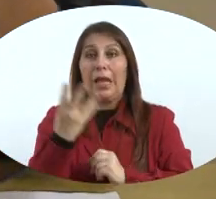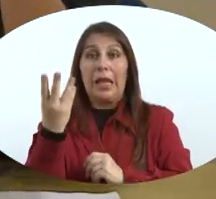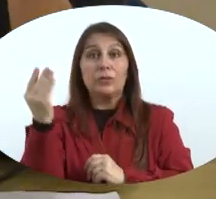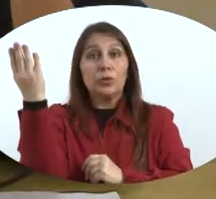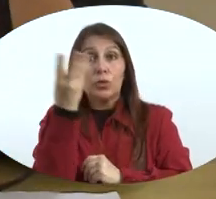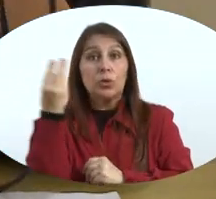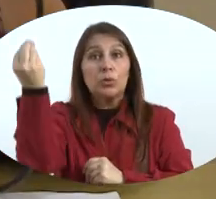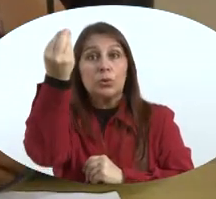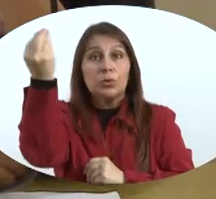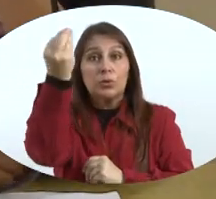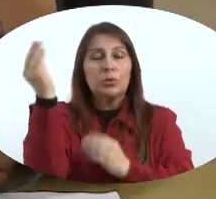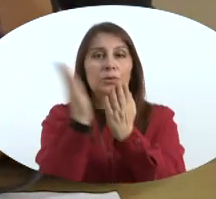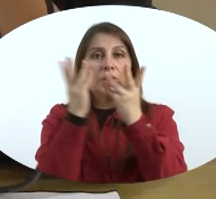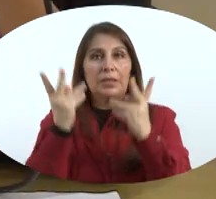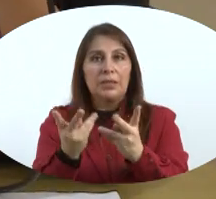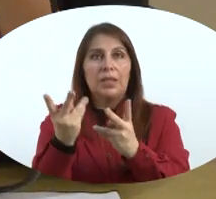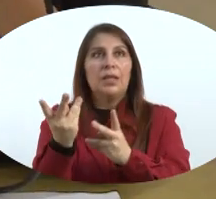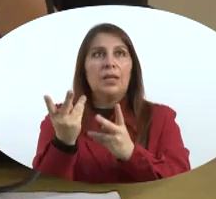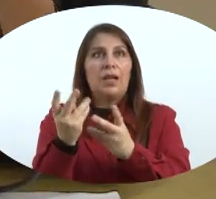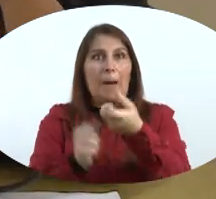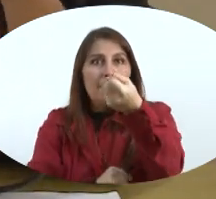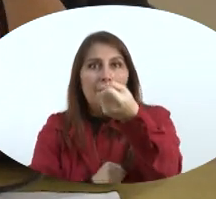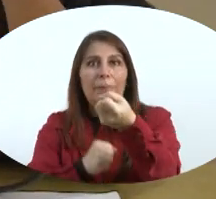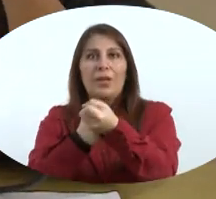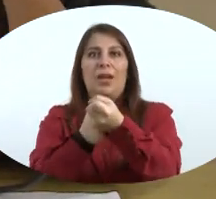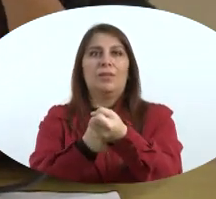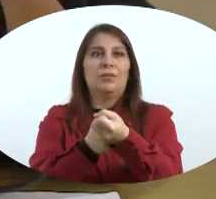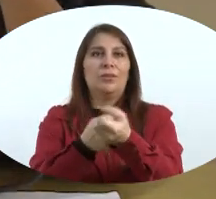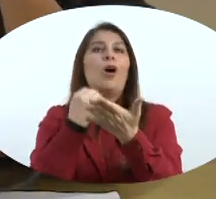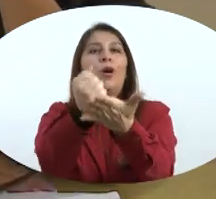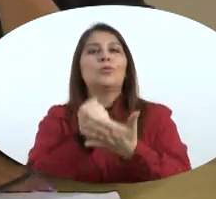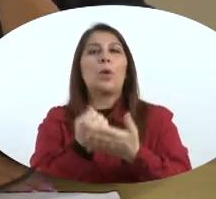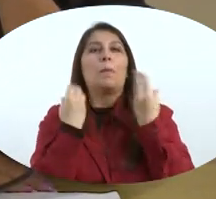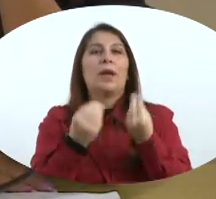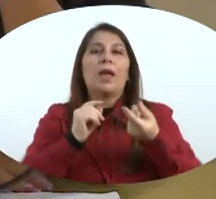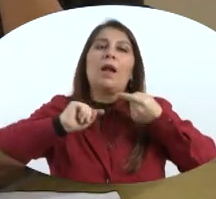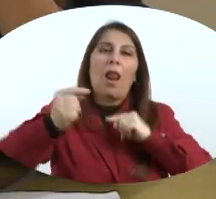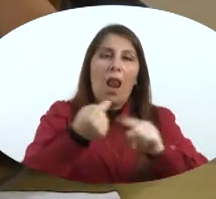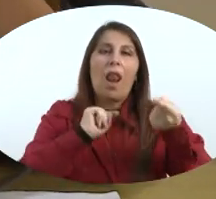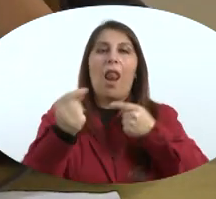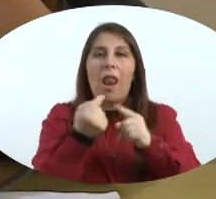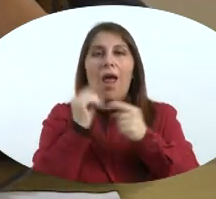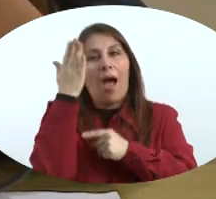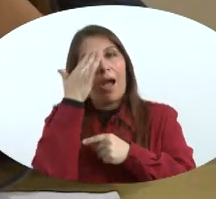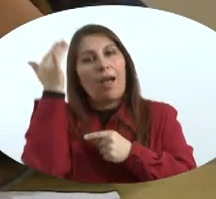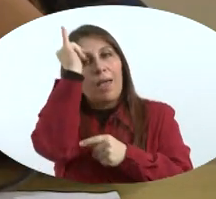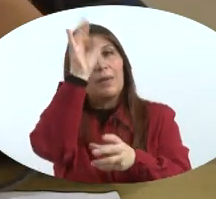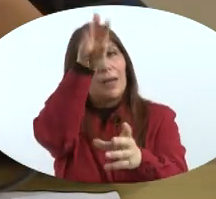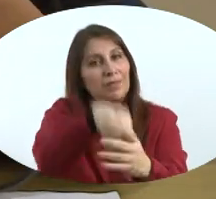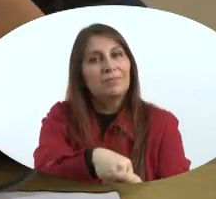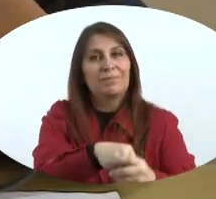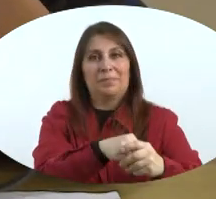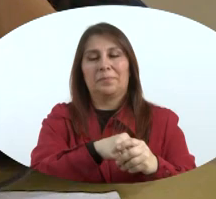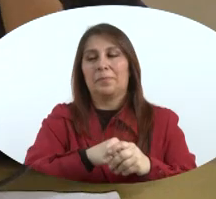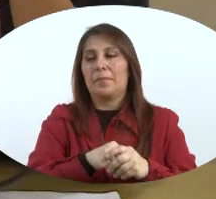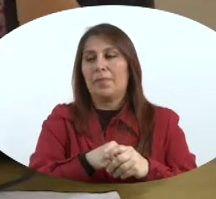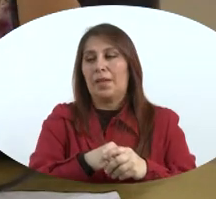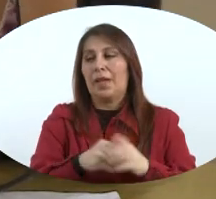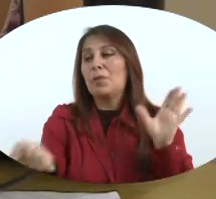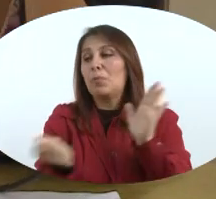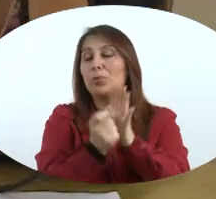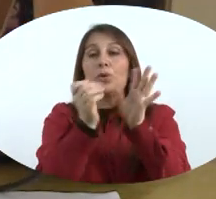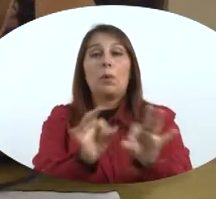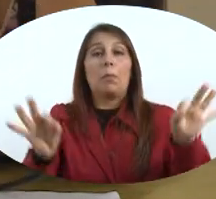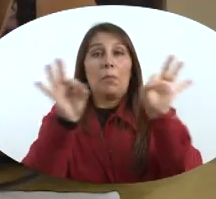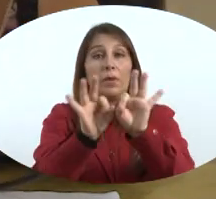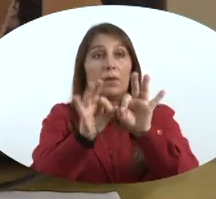nos permite a nosotros librar discusiones pues al interior académicamente entonces y que pues es importante porque es